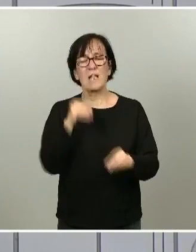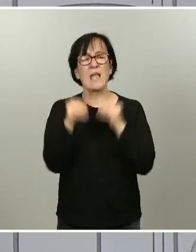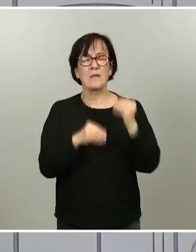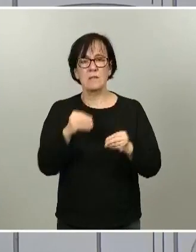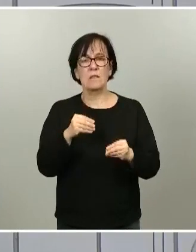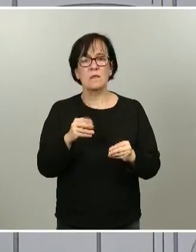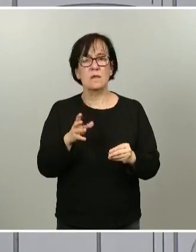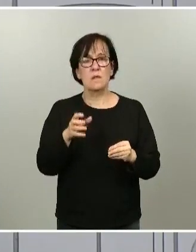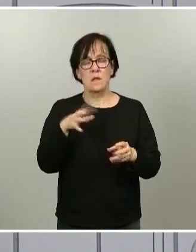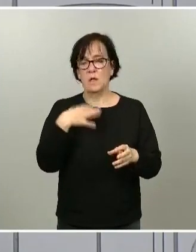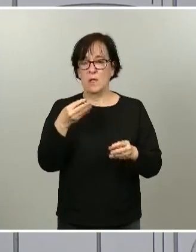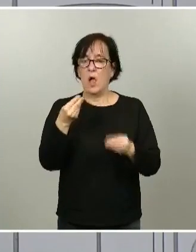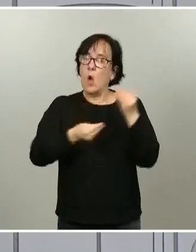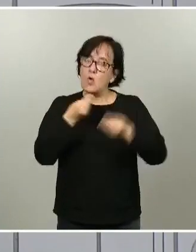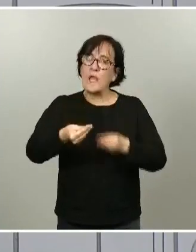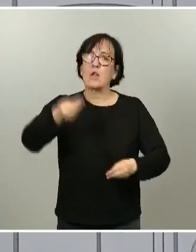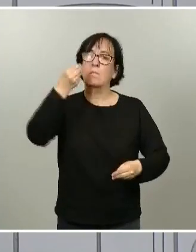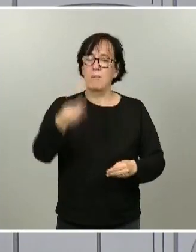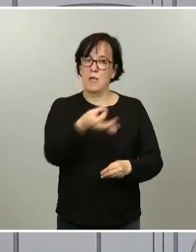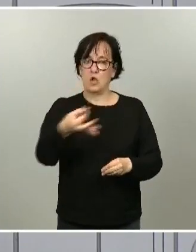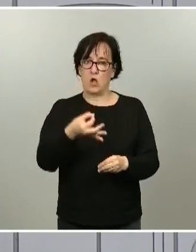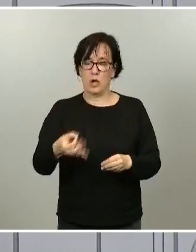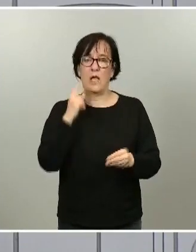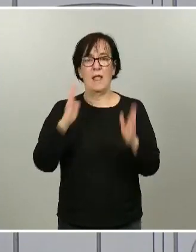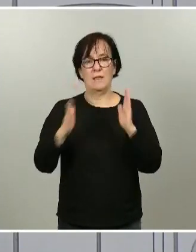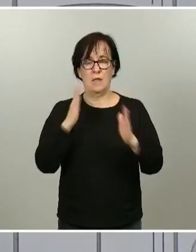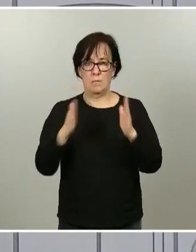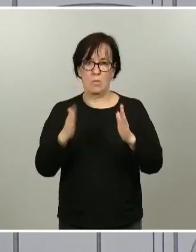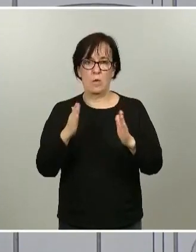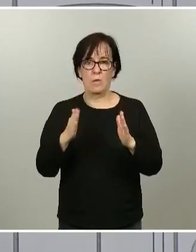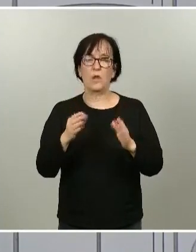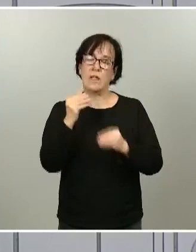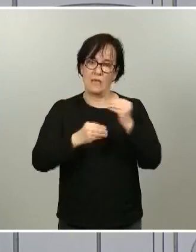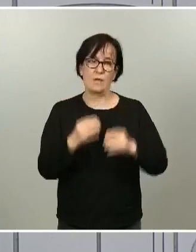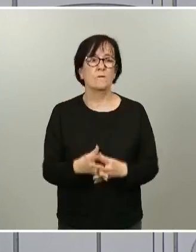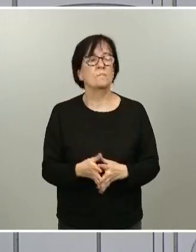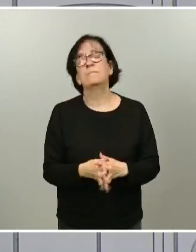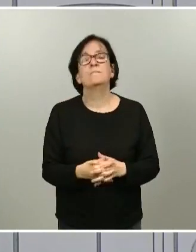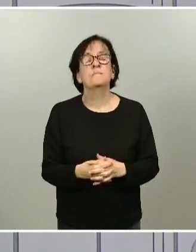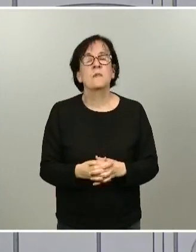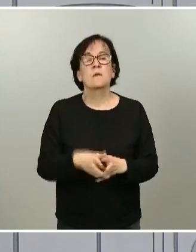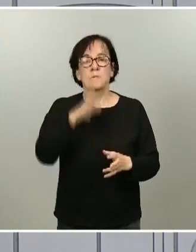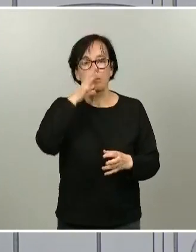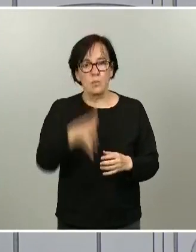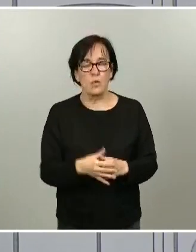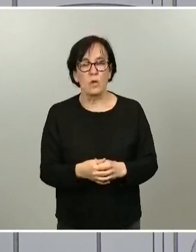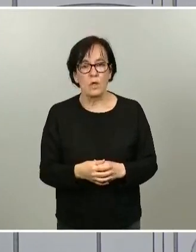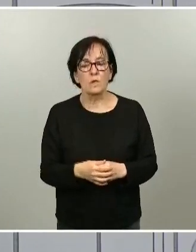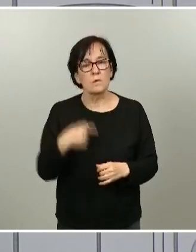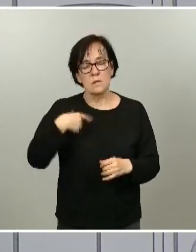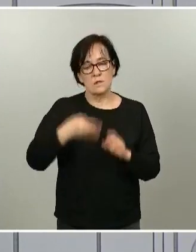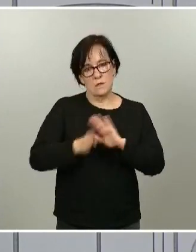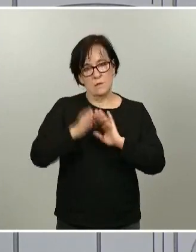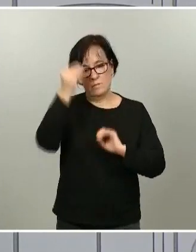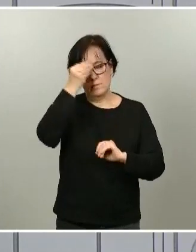ellos correctamente en el momento que haya que hacerlo. Por lo tanto, yo sigo pensando que tenemos que